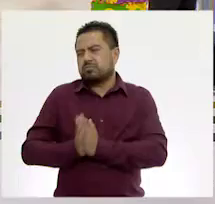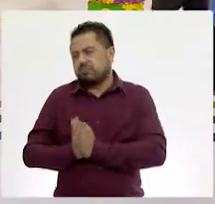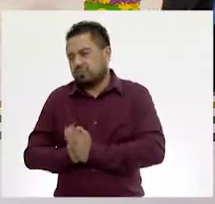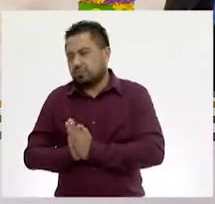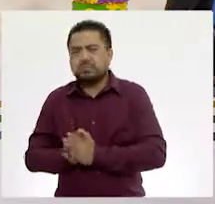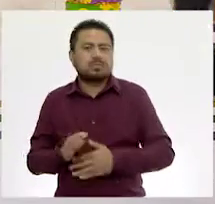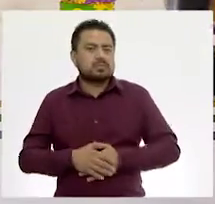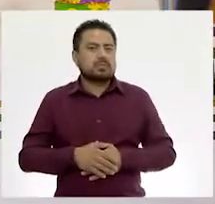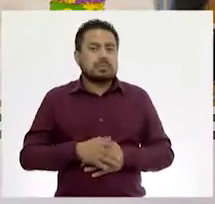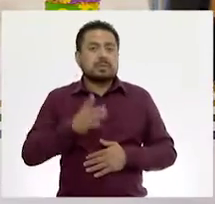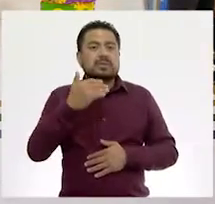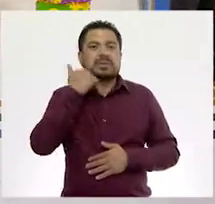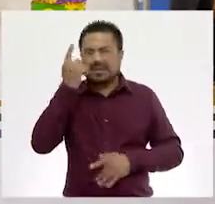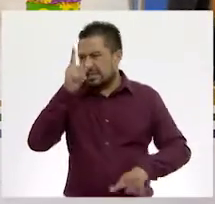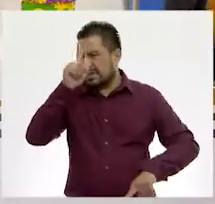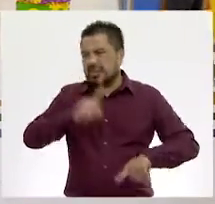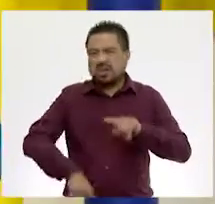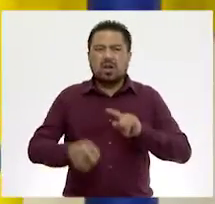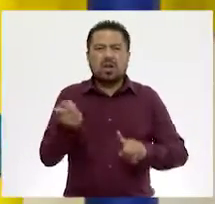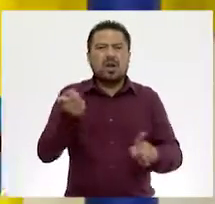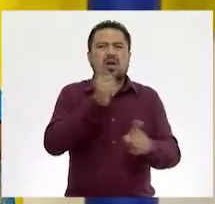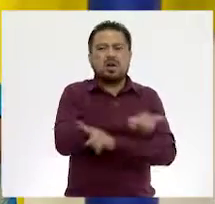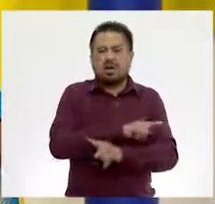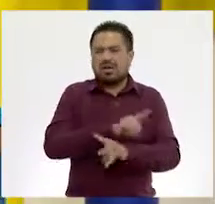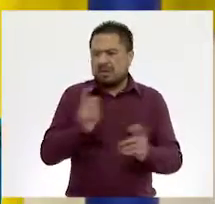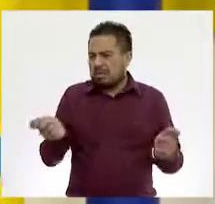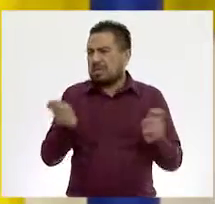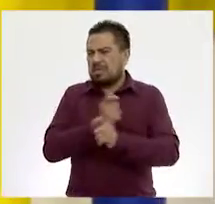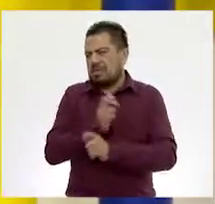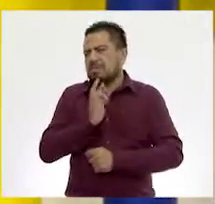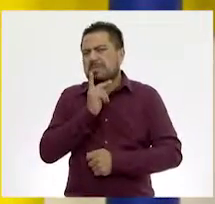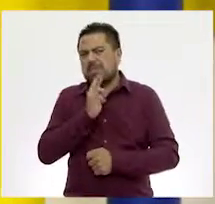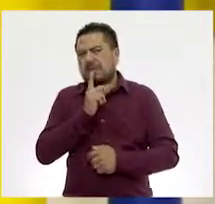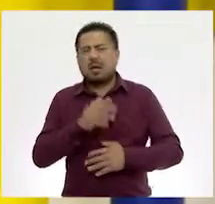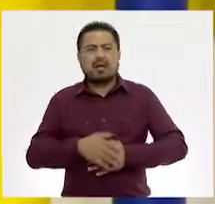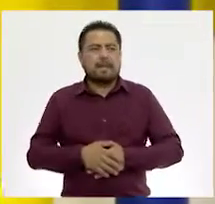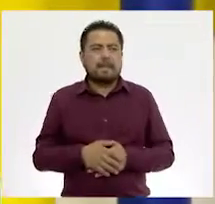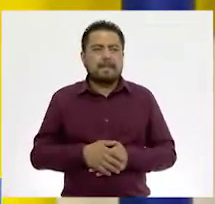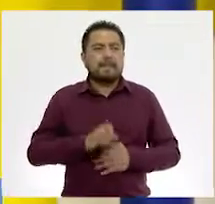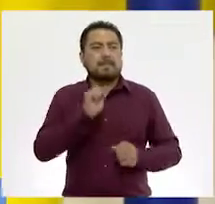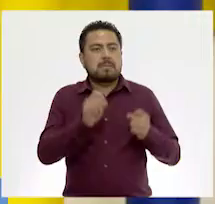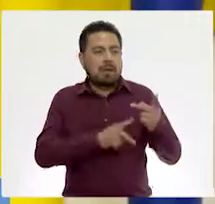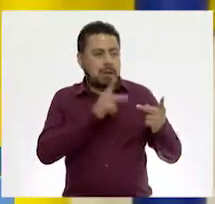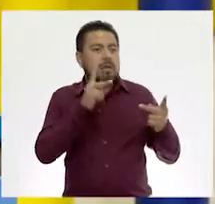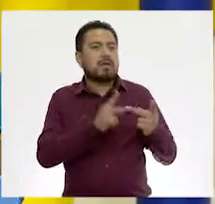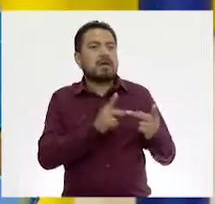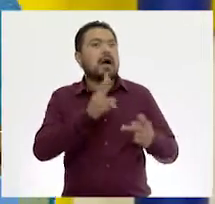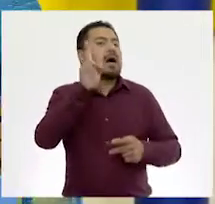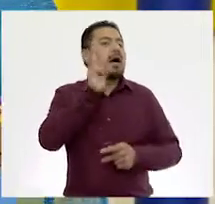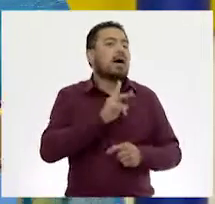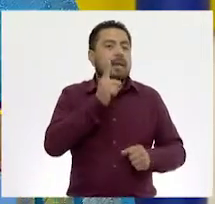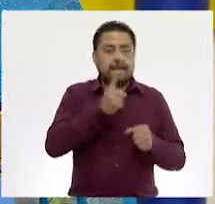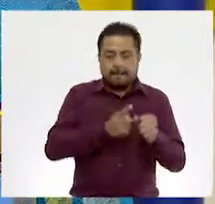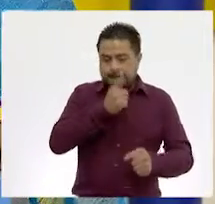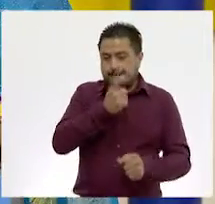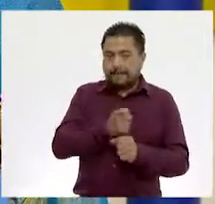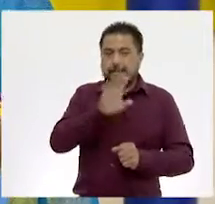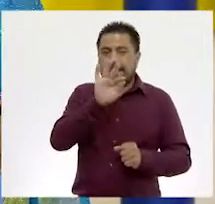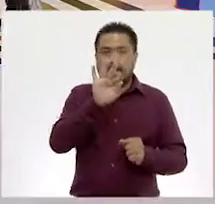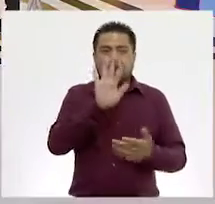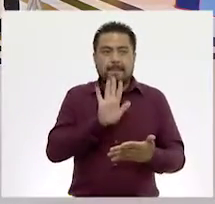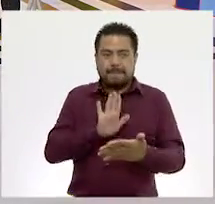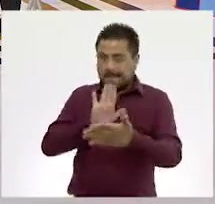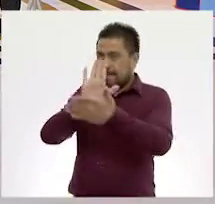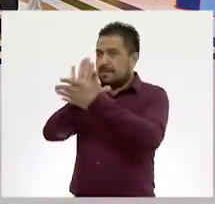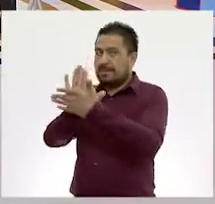Si quieres quitar la otra y poner aquella, mucho mejor. Perfecto, a ver. Primero voy a pegarle